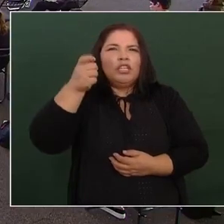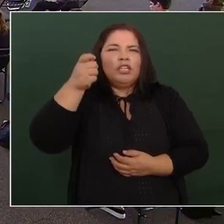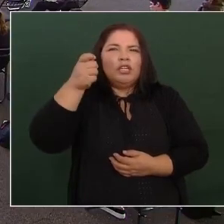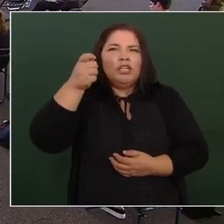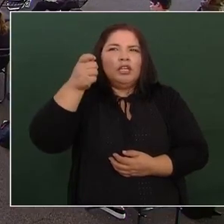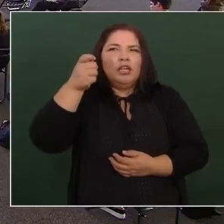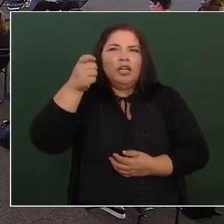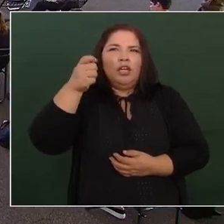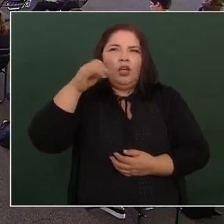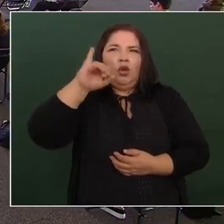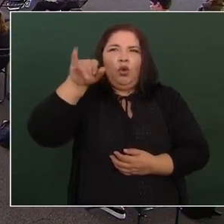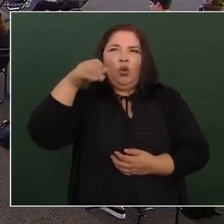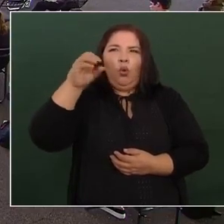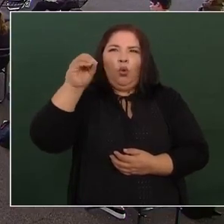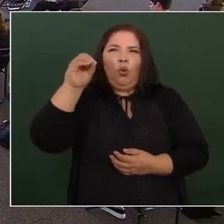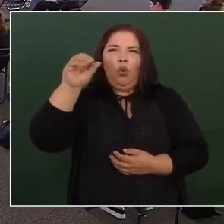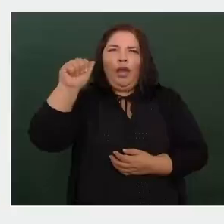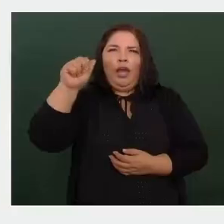De Joaquín Vargas.